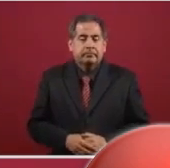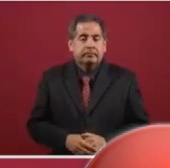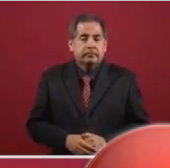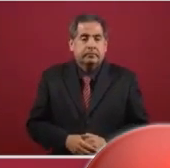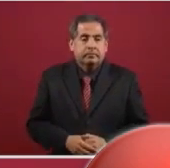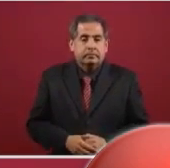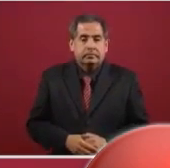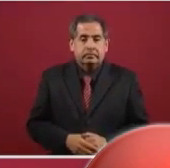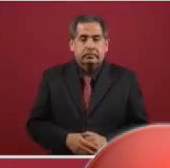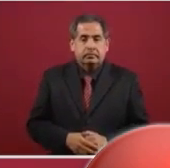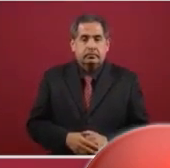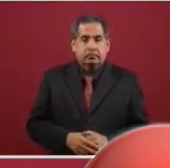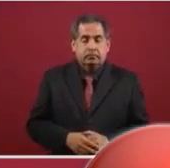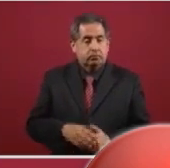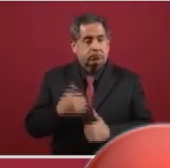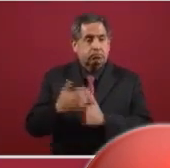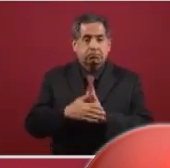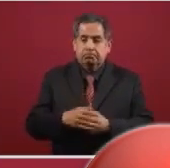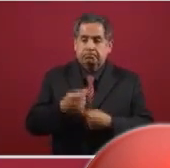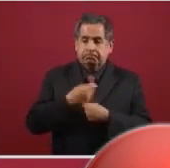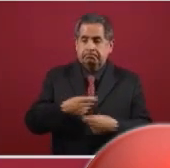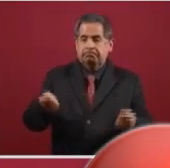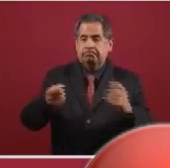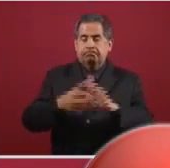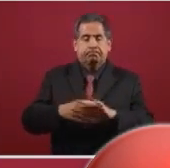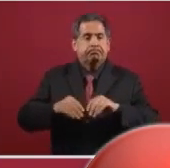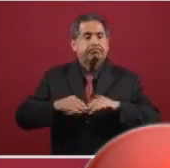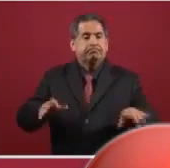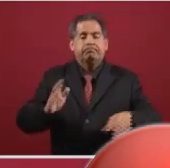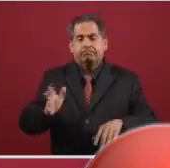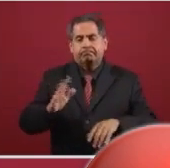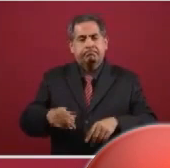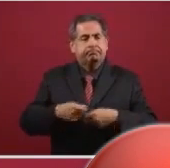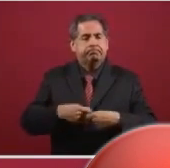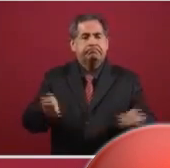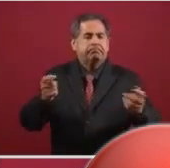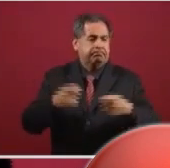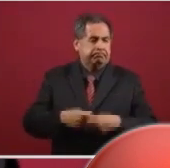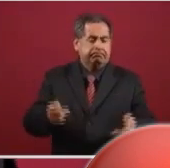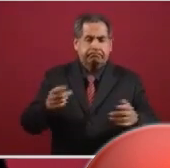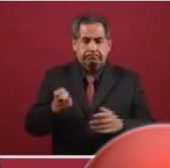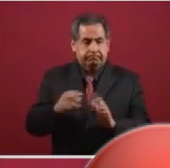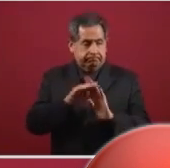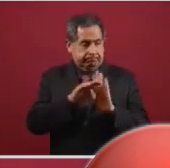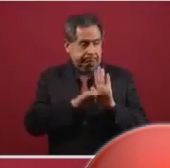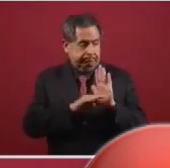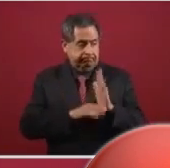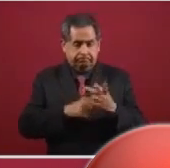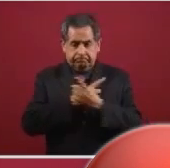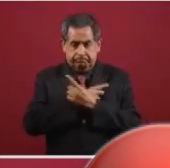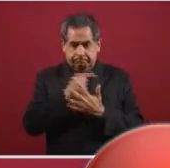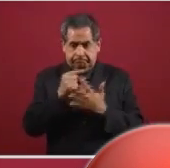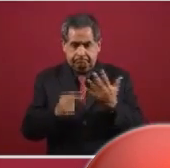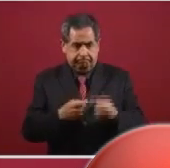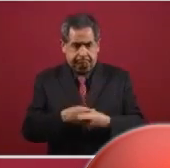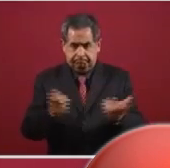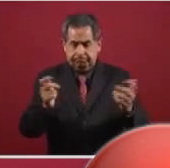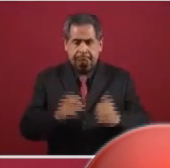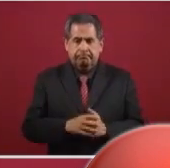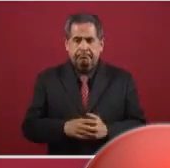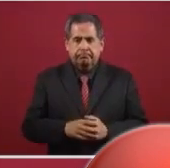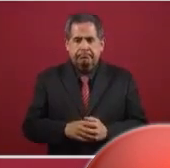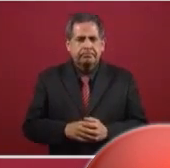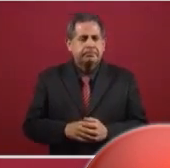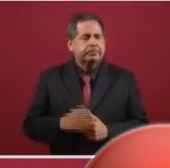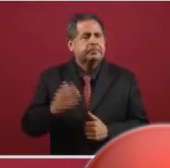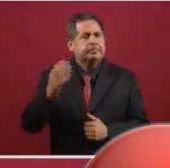Vamos a distribuir, se está haciendo esta cartilla. Se